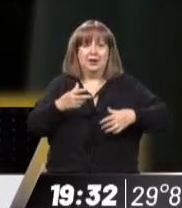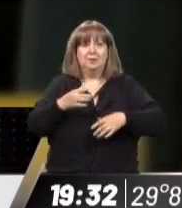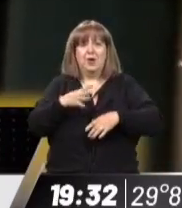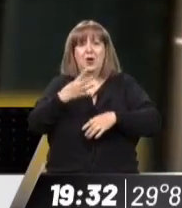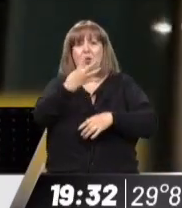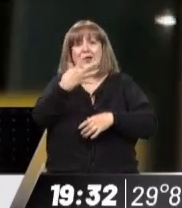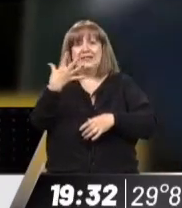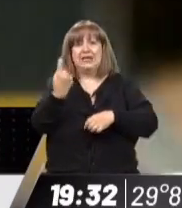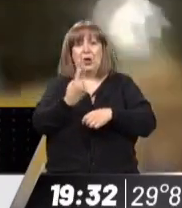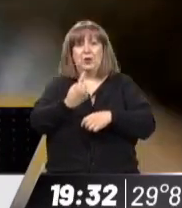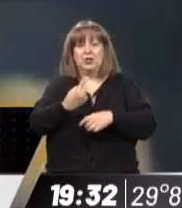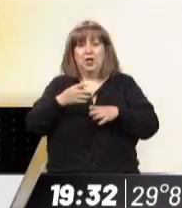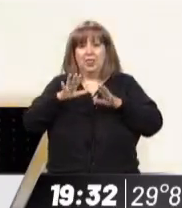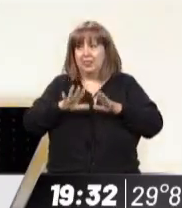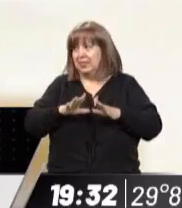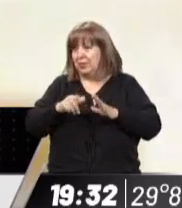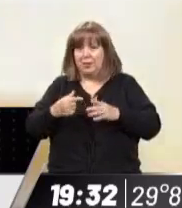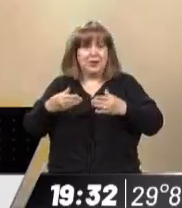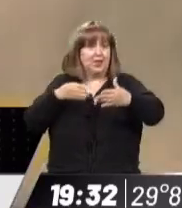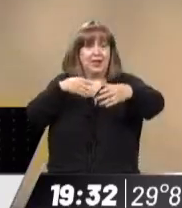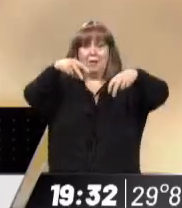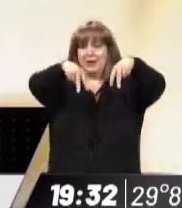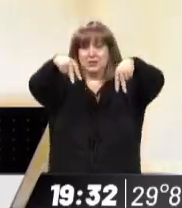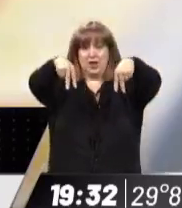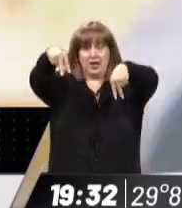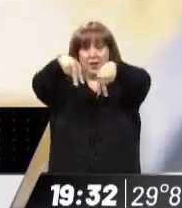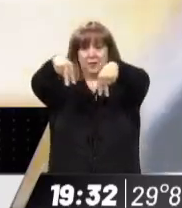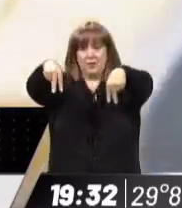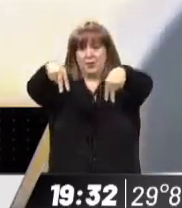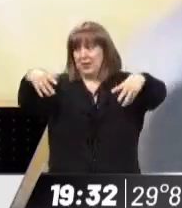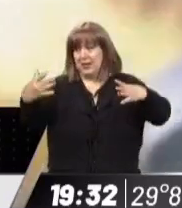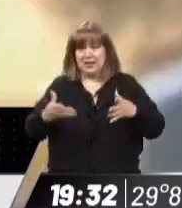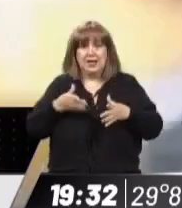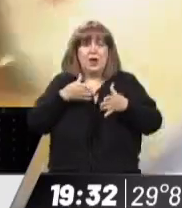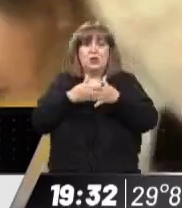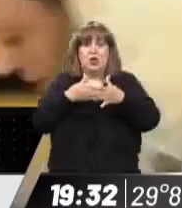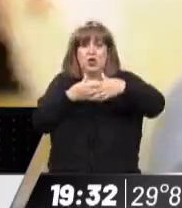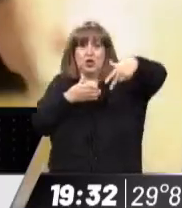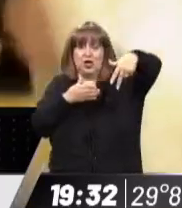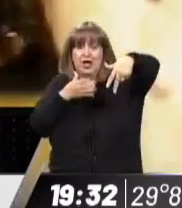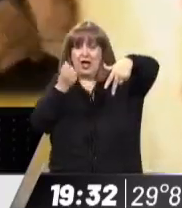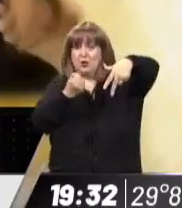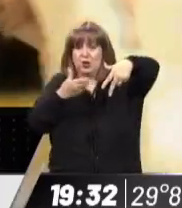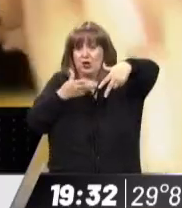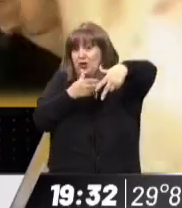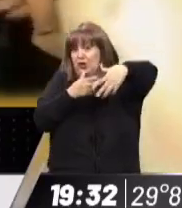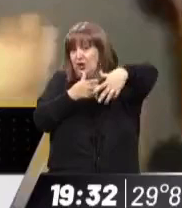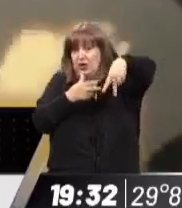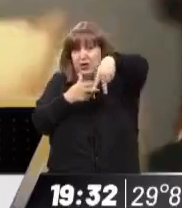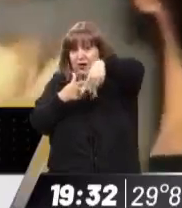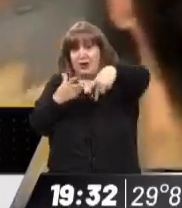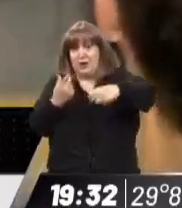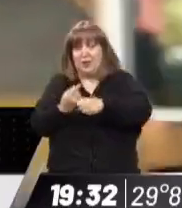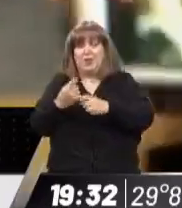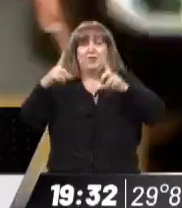15, de Mora, la verdad es que no sé cómo hizo para sacarse las fotografías y todo eso. No, bueno, pero todo esto en el exterior,